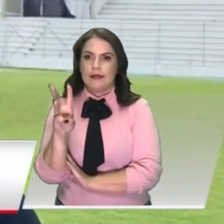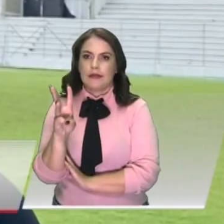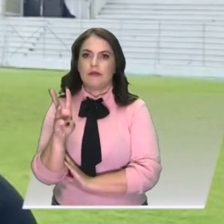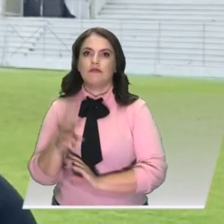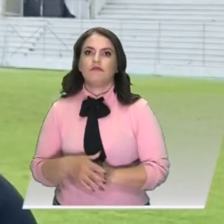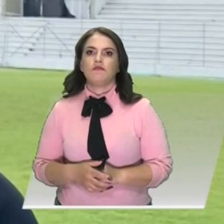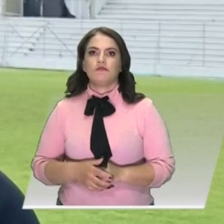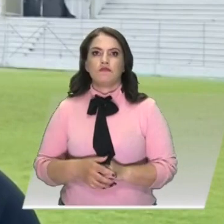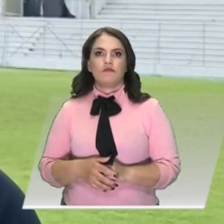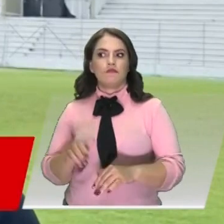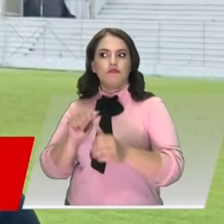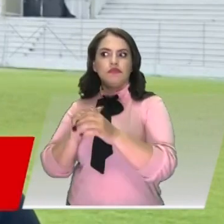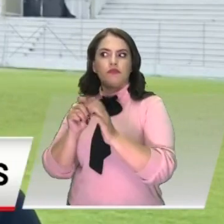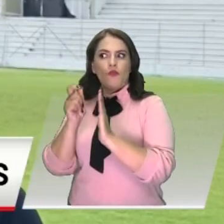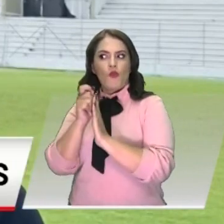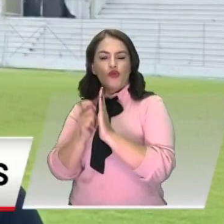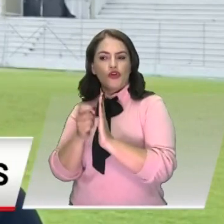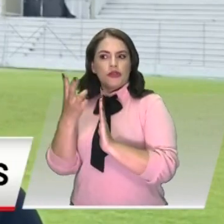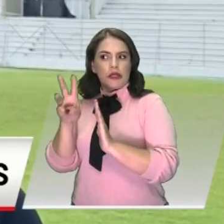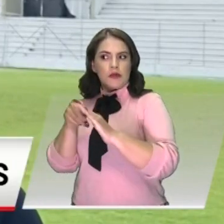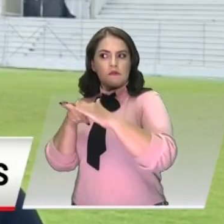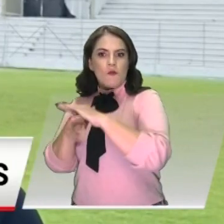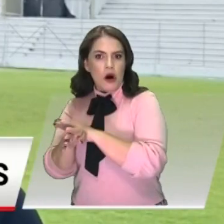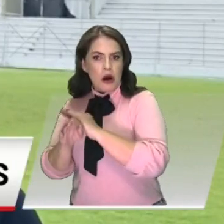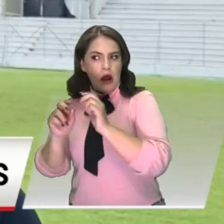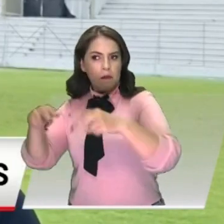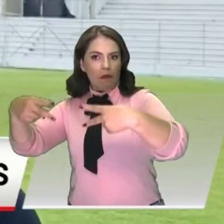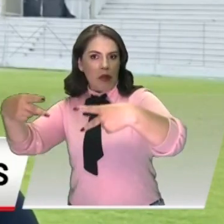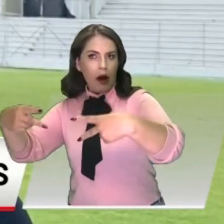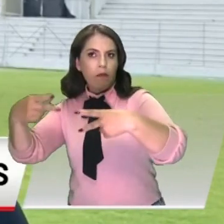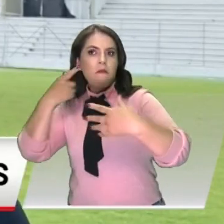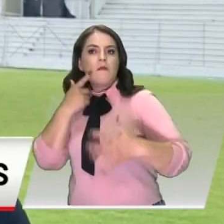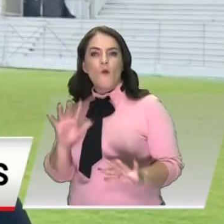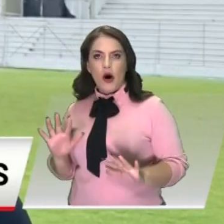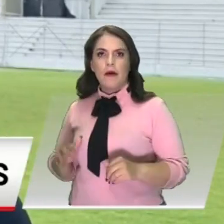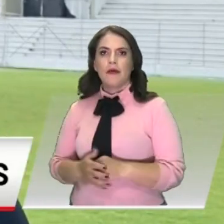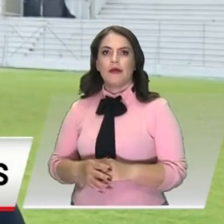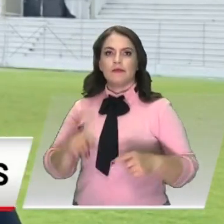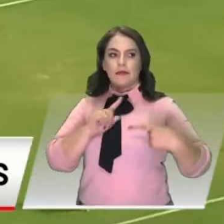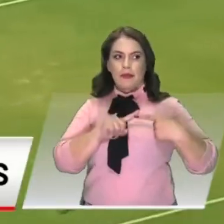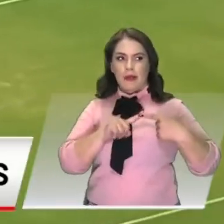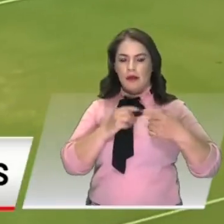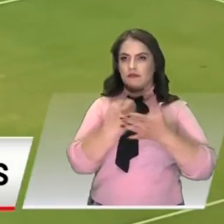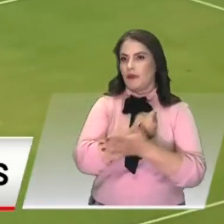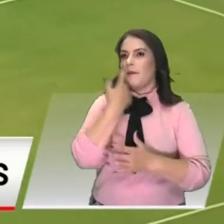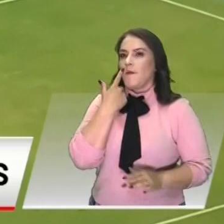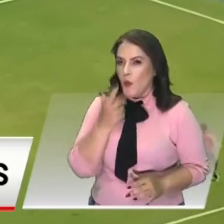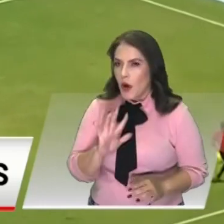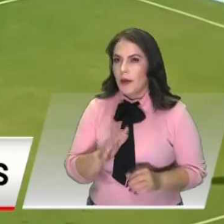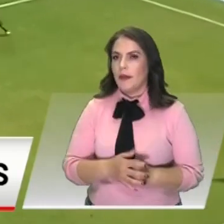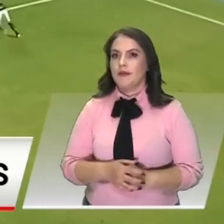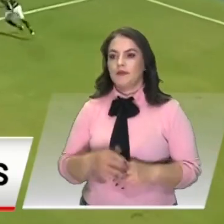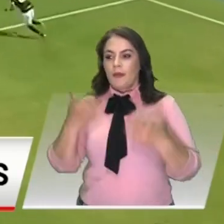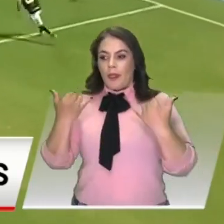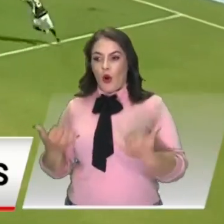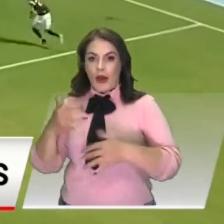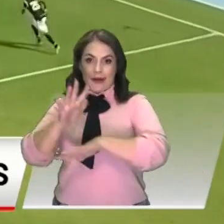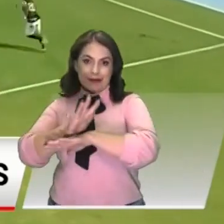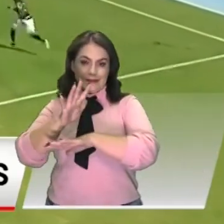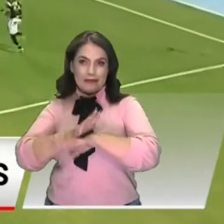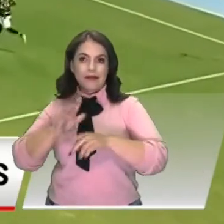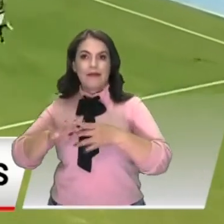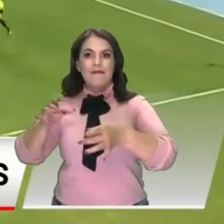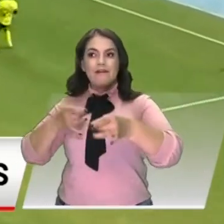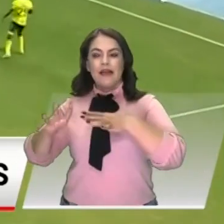probabilidades sólidas de meterte en la final Entonces vamos a intentar empezar por este primer partido esta tarde por la primera fecha de